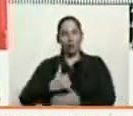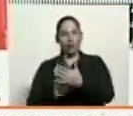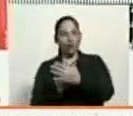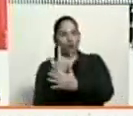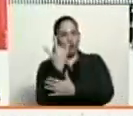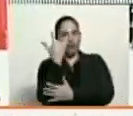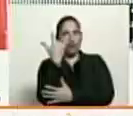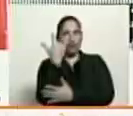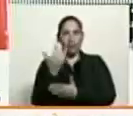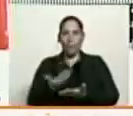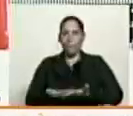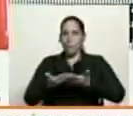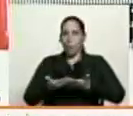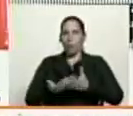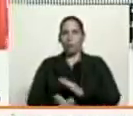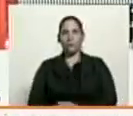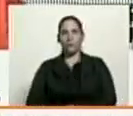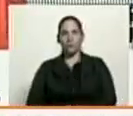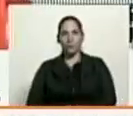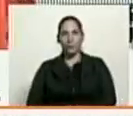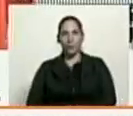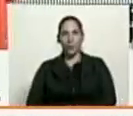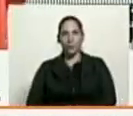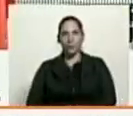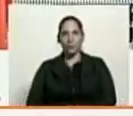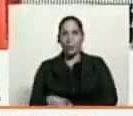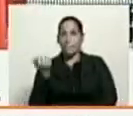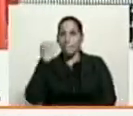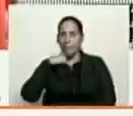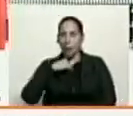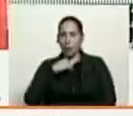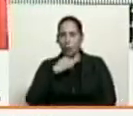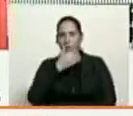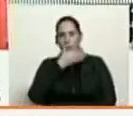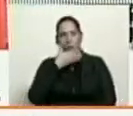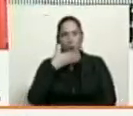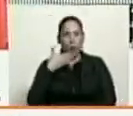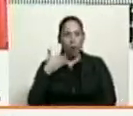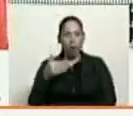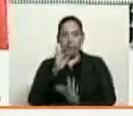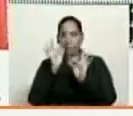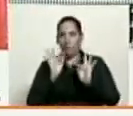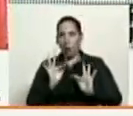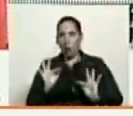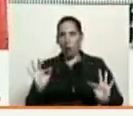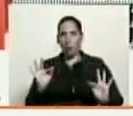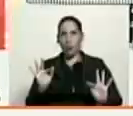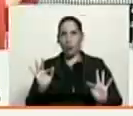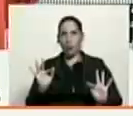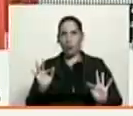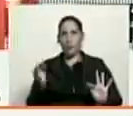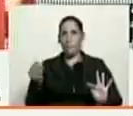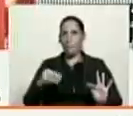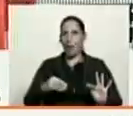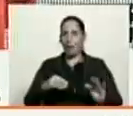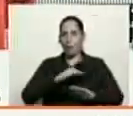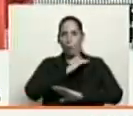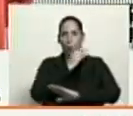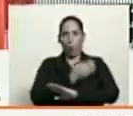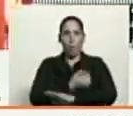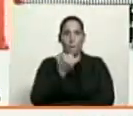mangos. Mangos, porque la gente ha ido mejorando de alguna manera, pues, para que sea más resistente. Sin ser el